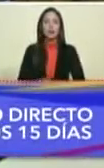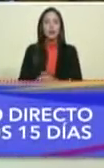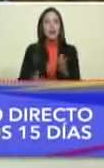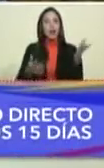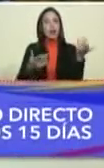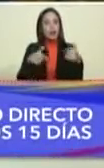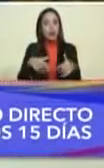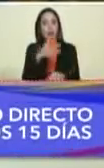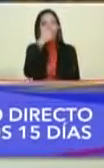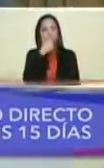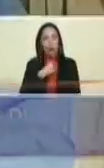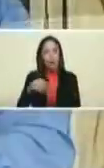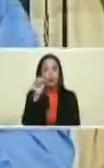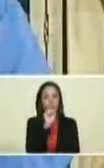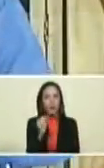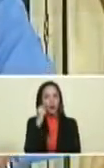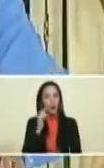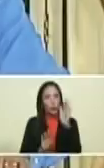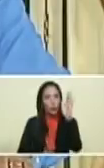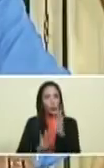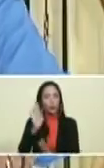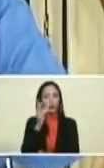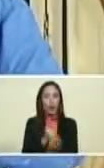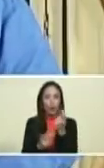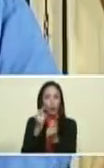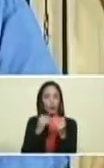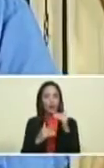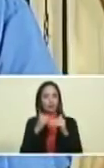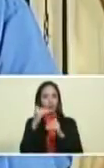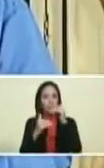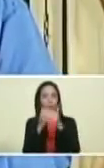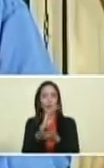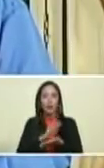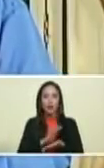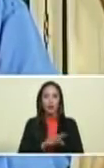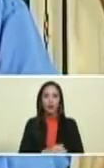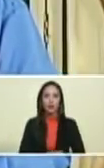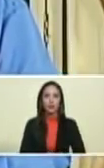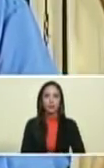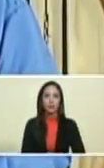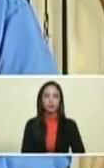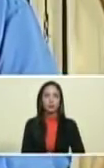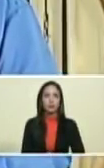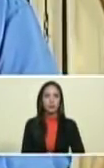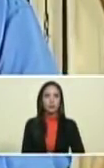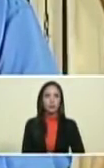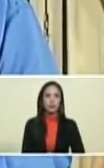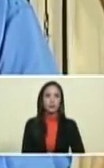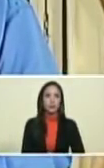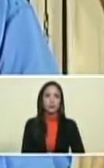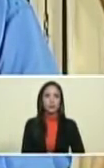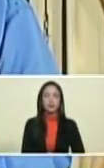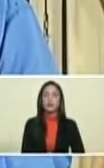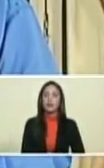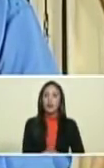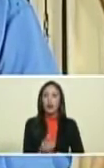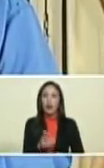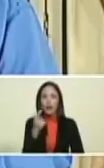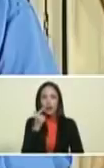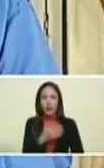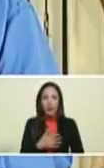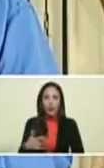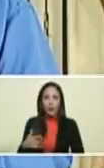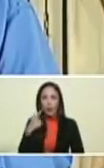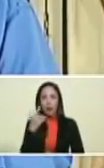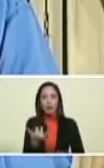quiere avanzar, progreso, prosperidad. Yo quisiera que el ministro